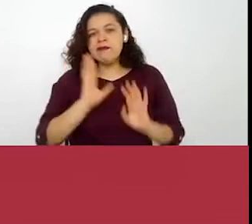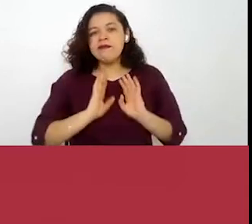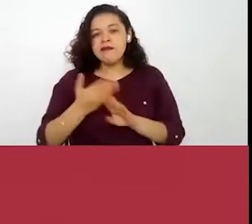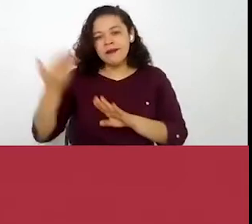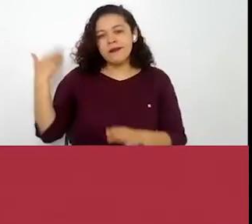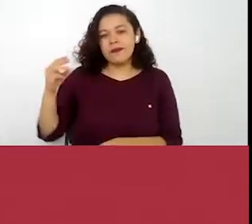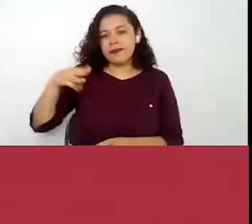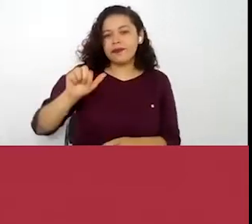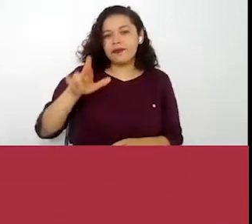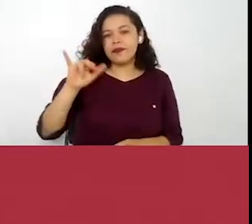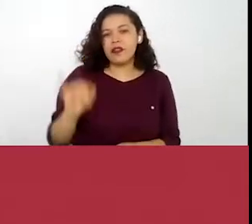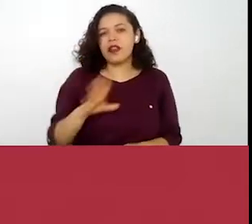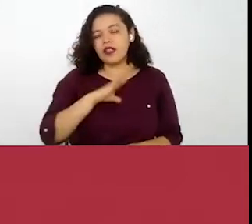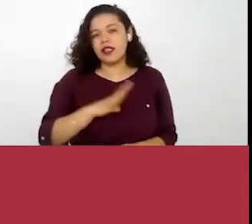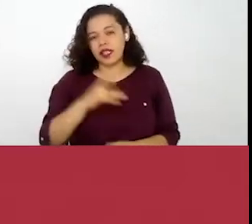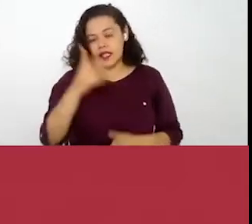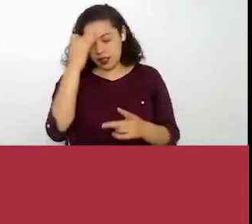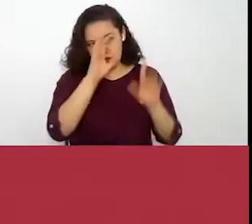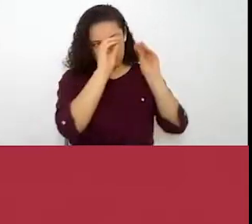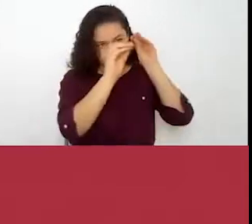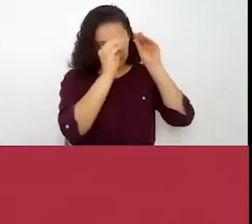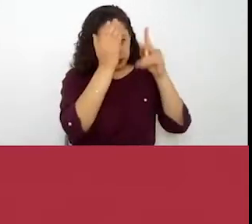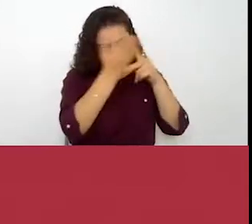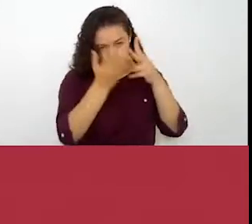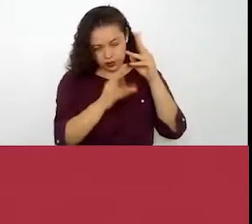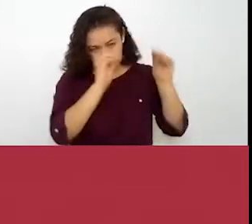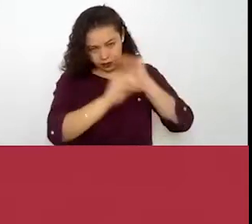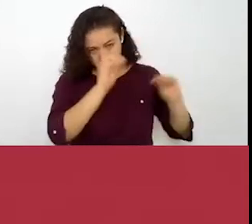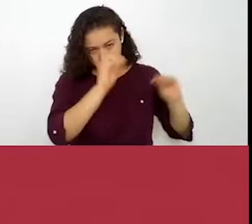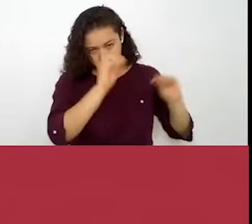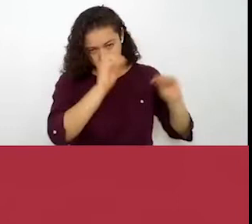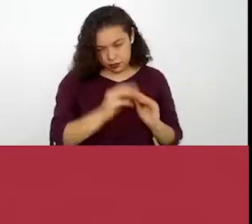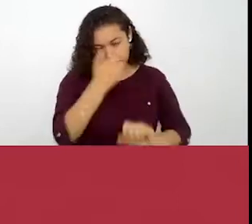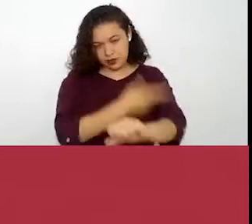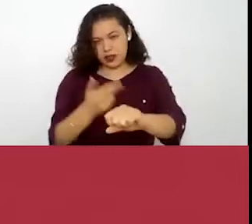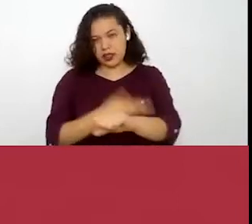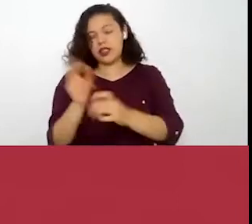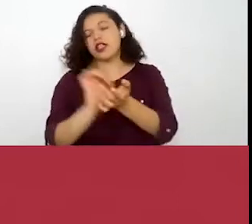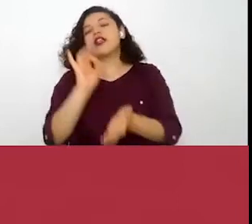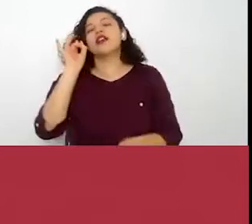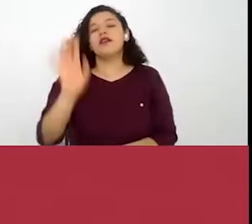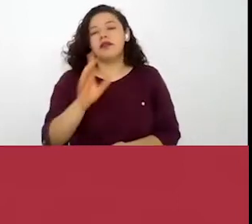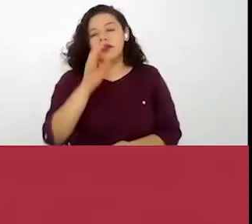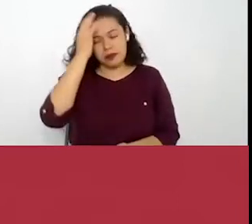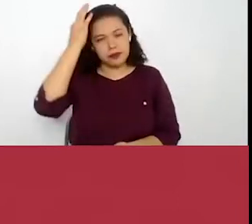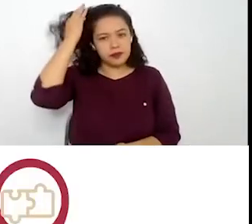hace un momentito que son las etapas formulación registro y envío